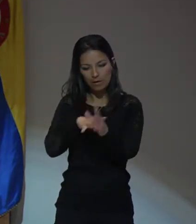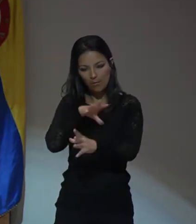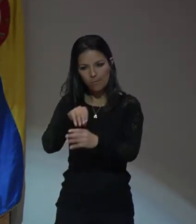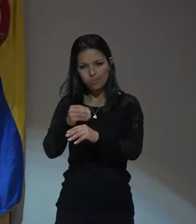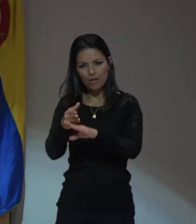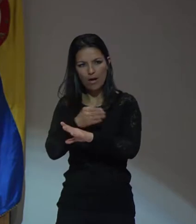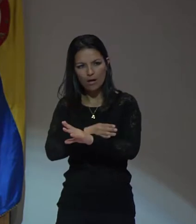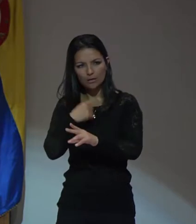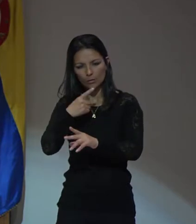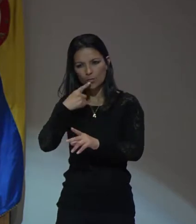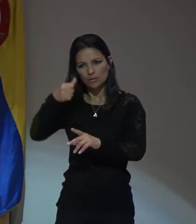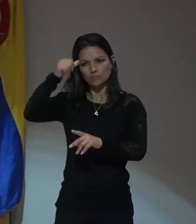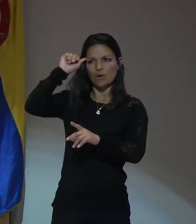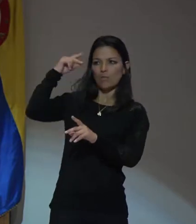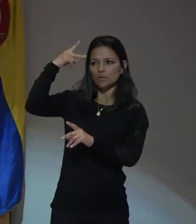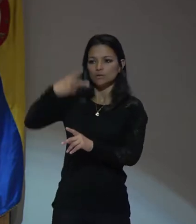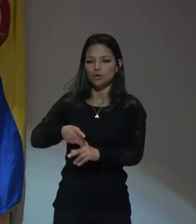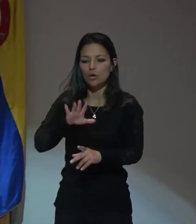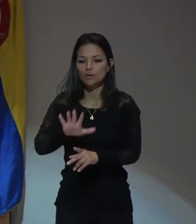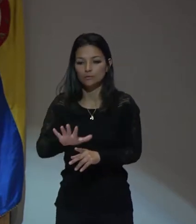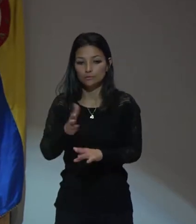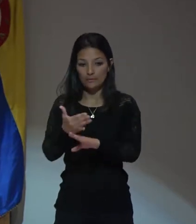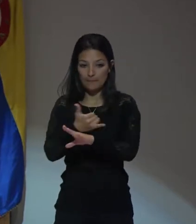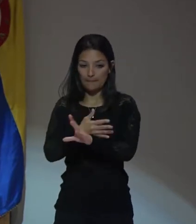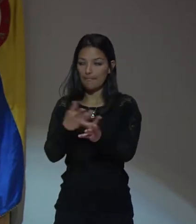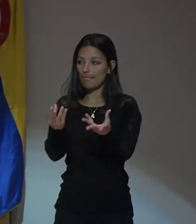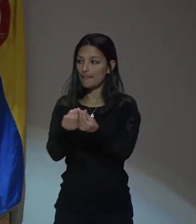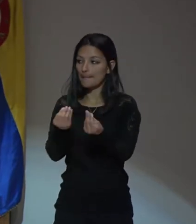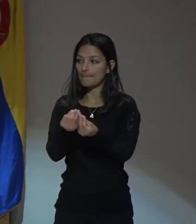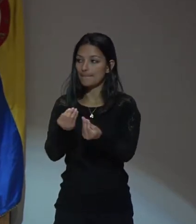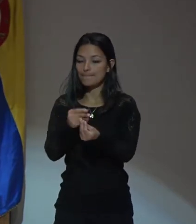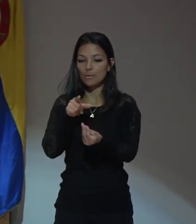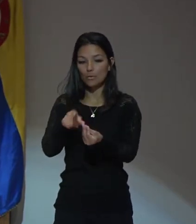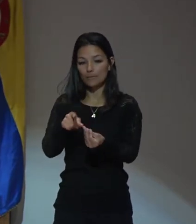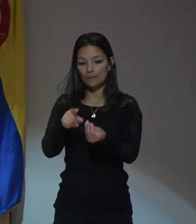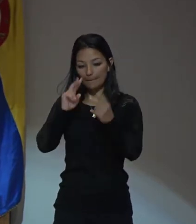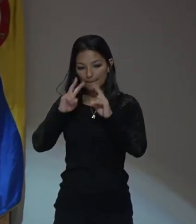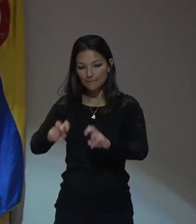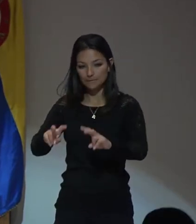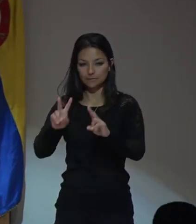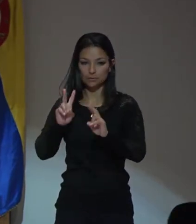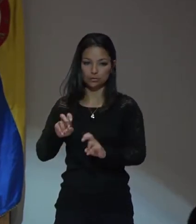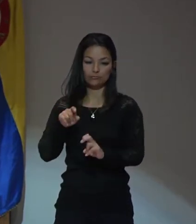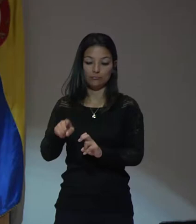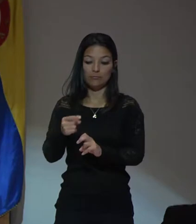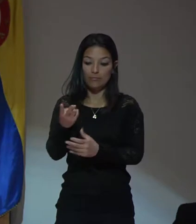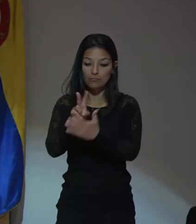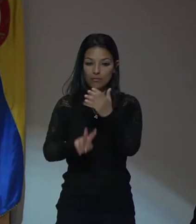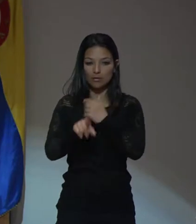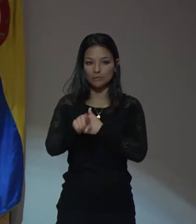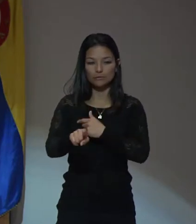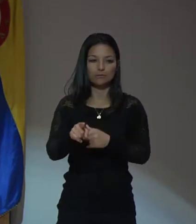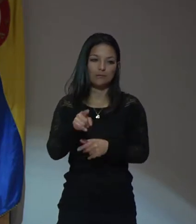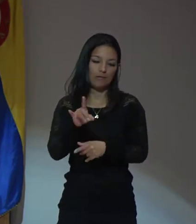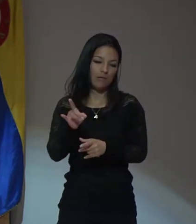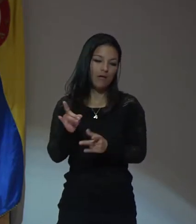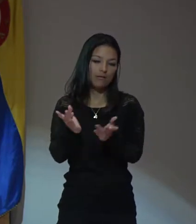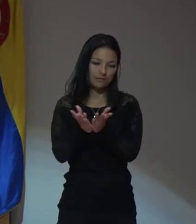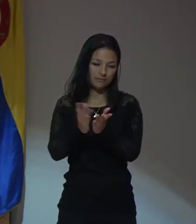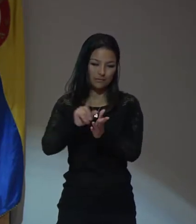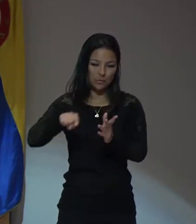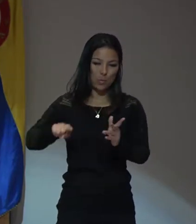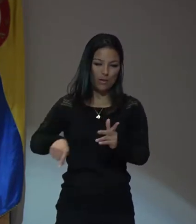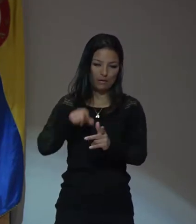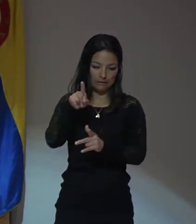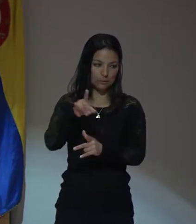identidad y la memoria histórica, grupo de investigación de historia oral, ambos de la Escuela Normal Superior de Montes de María, municipio